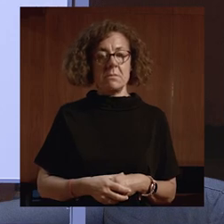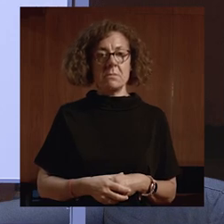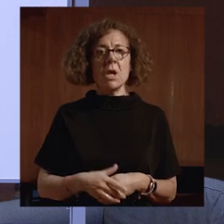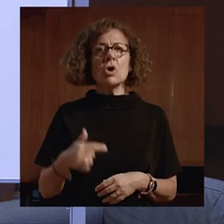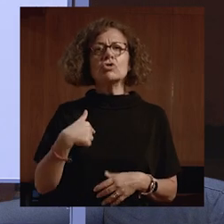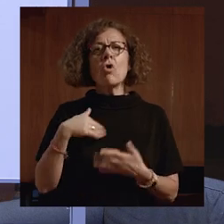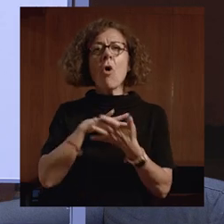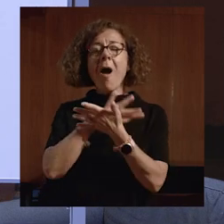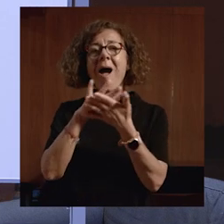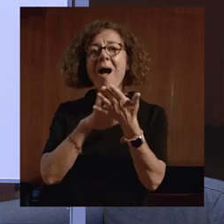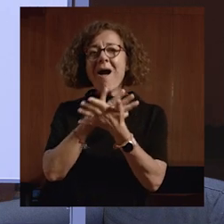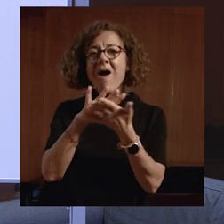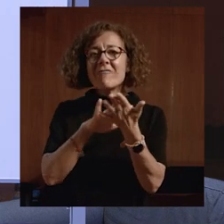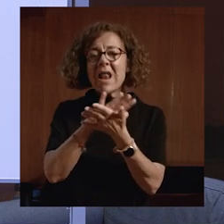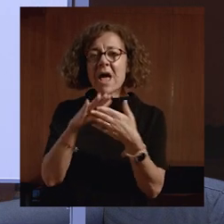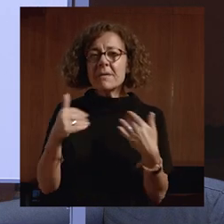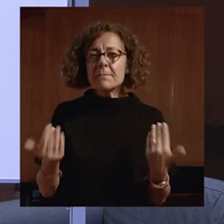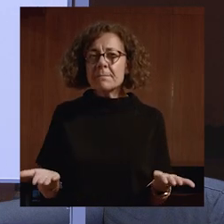Voy a hablar de